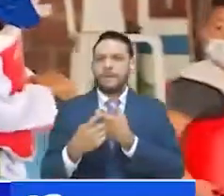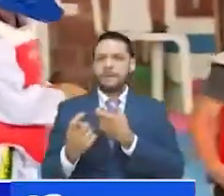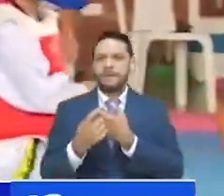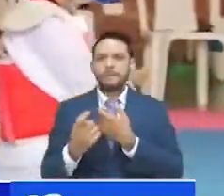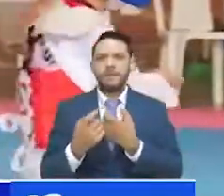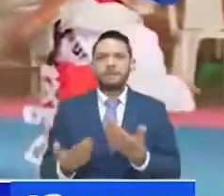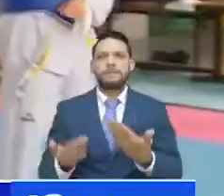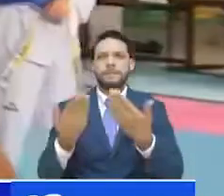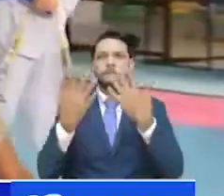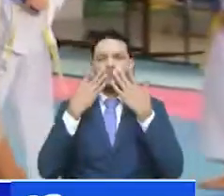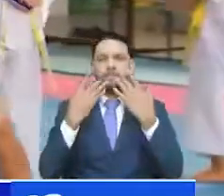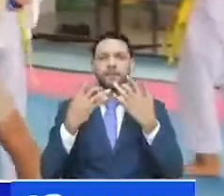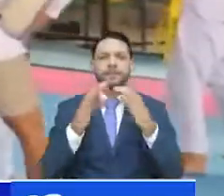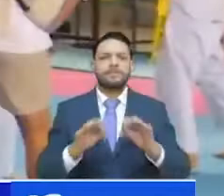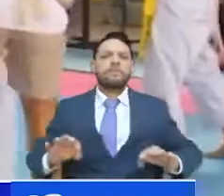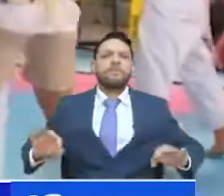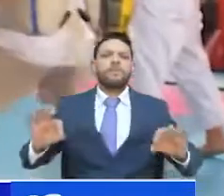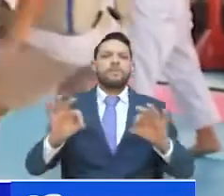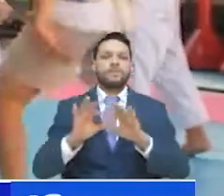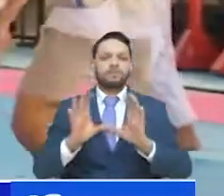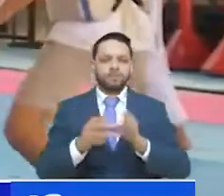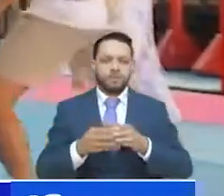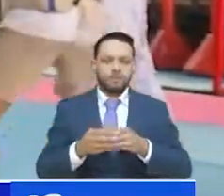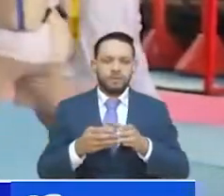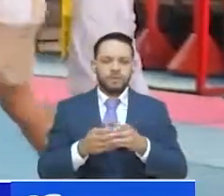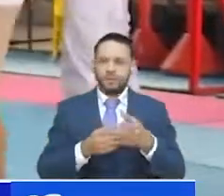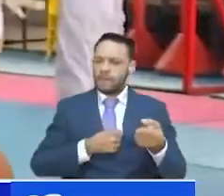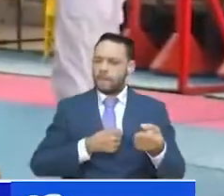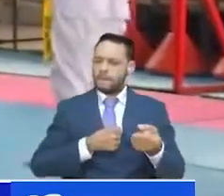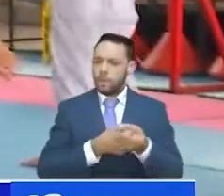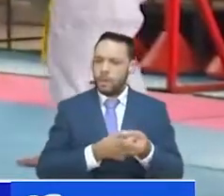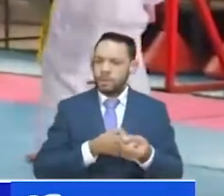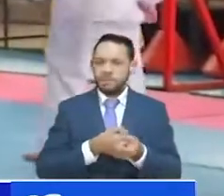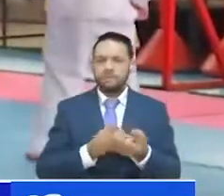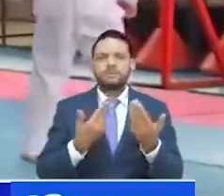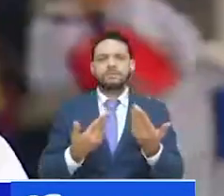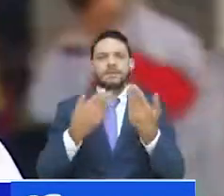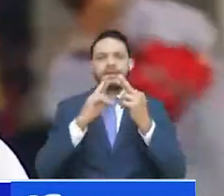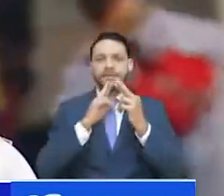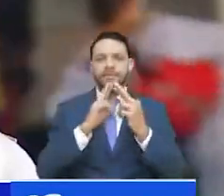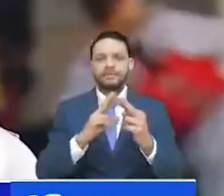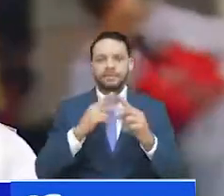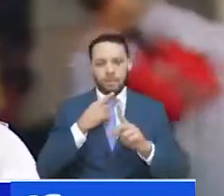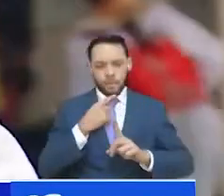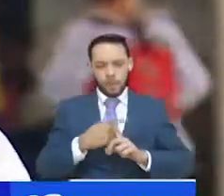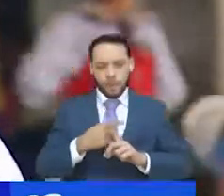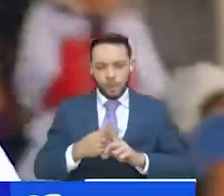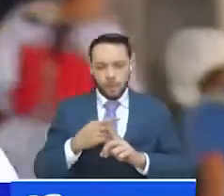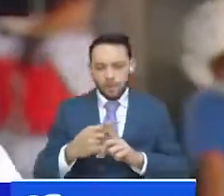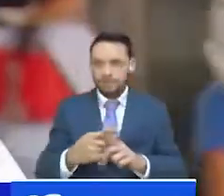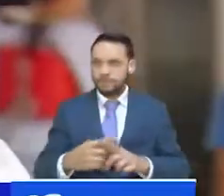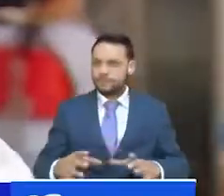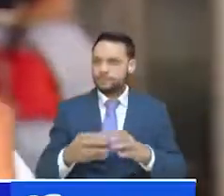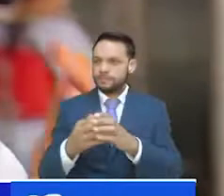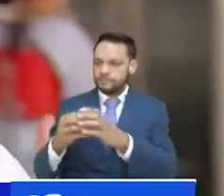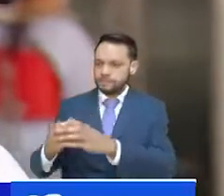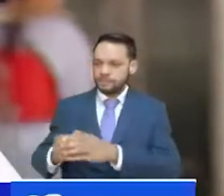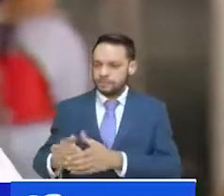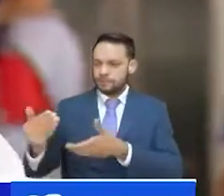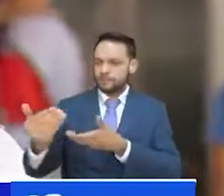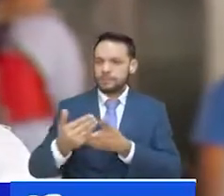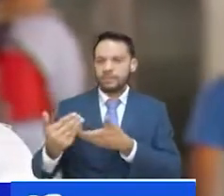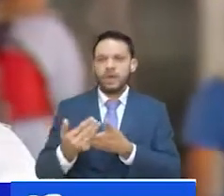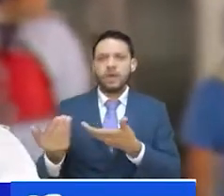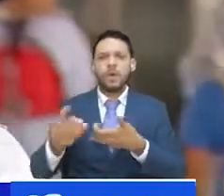en categorías menores, donde espera hacer valer su localía y obtener grandes resultados. va a venir grandes delegaciones, tanto de la